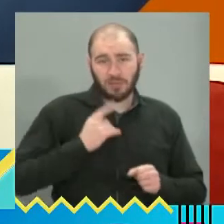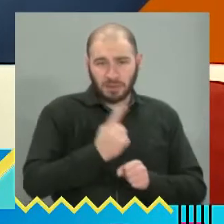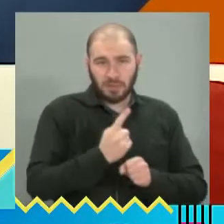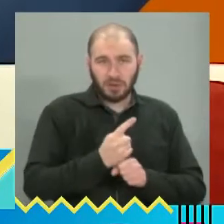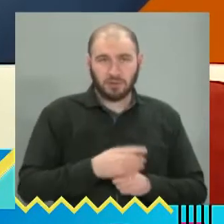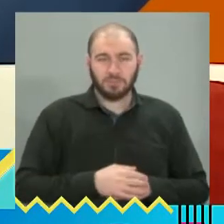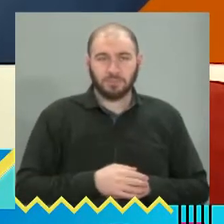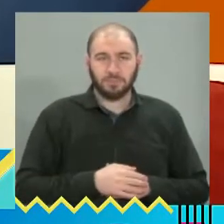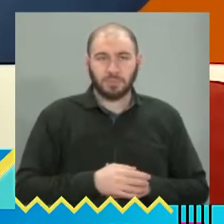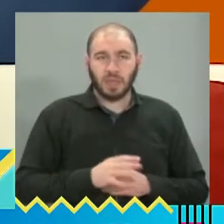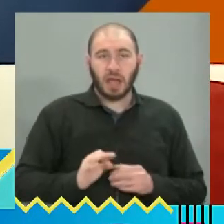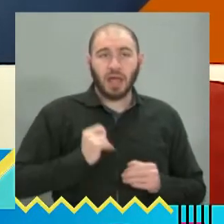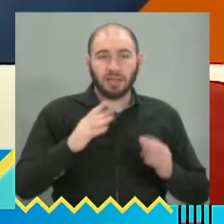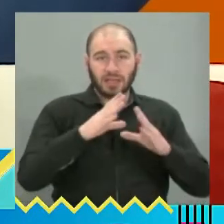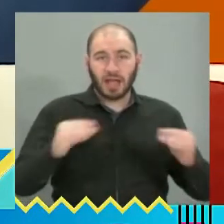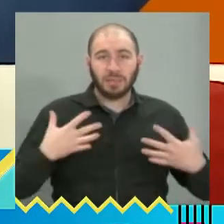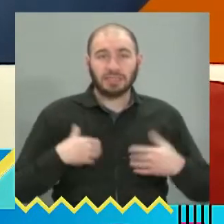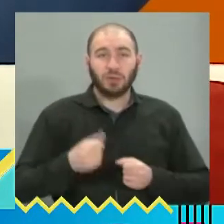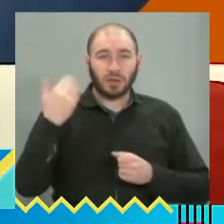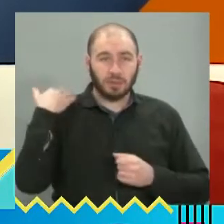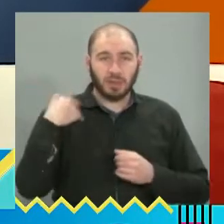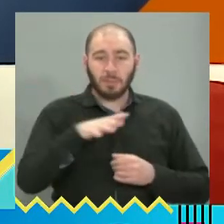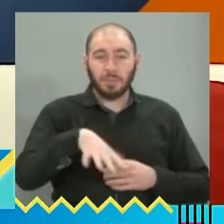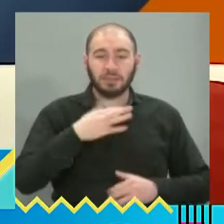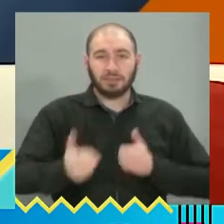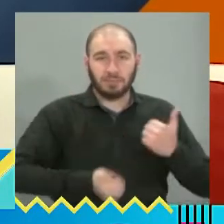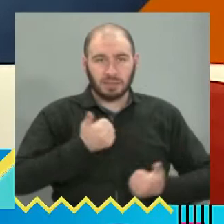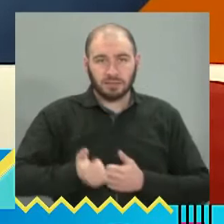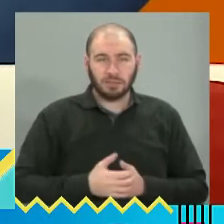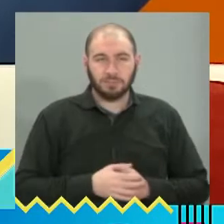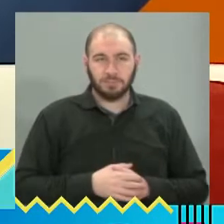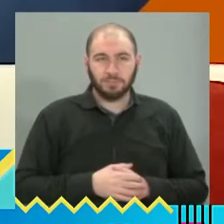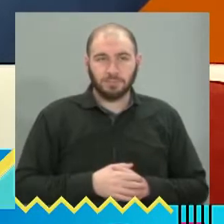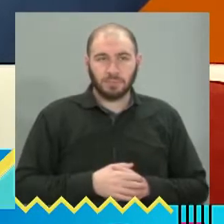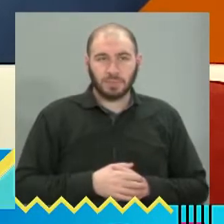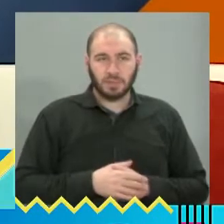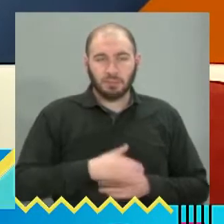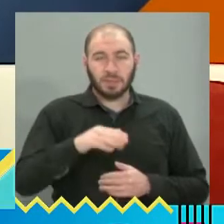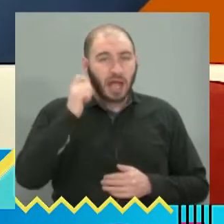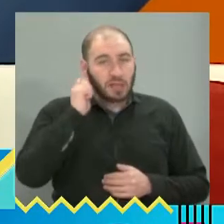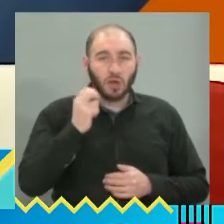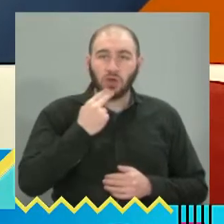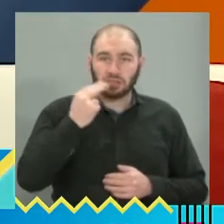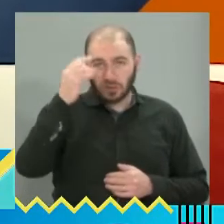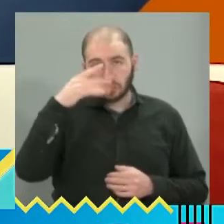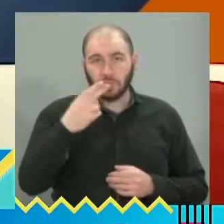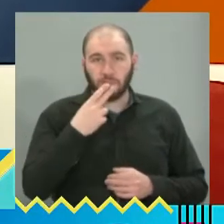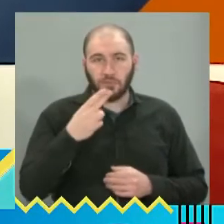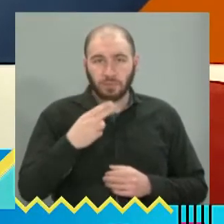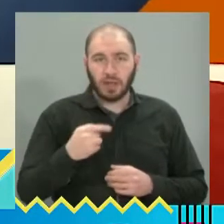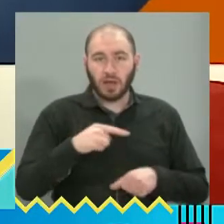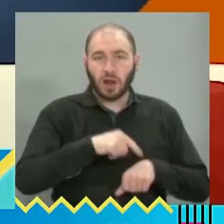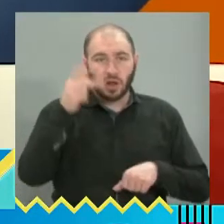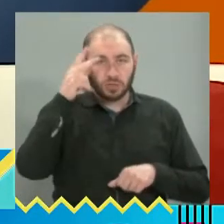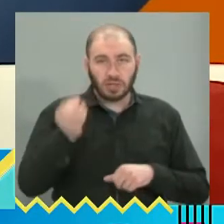Que cuando hicimos este año en la Carpa de la Salud Respiratoria, en la Plaza Independencia, pasaban chicos de 11, 12 años fumando a las